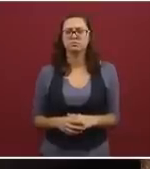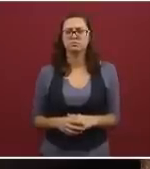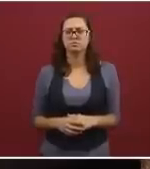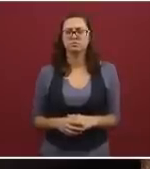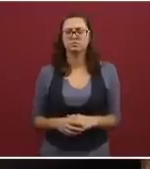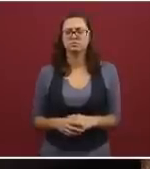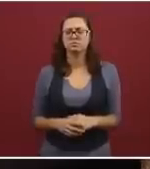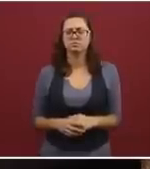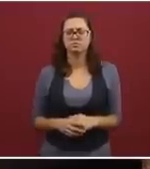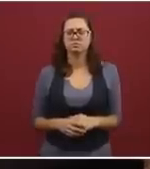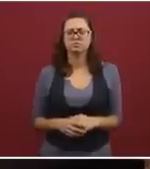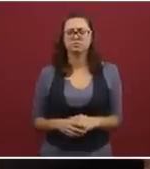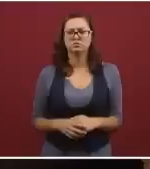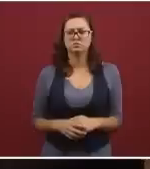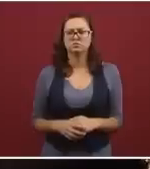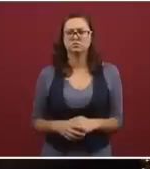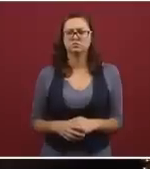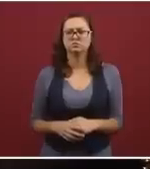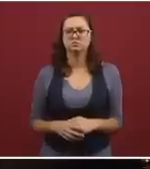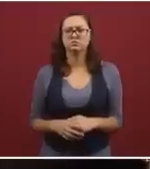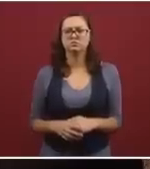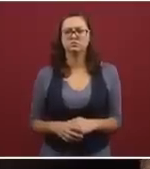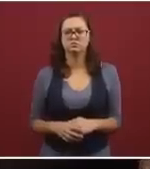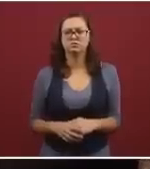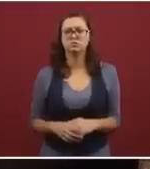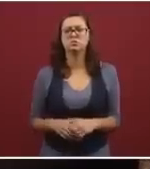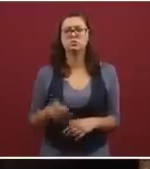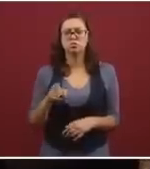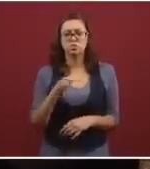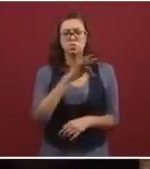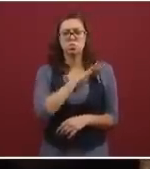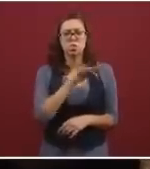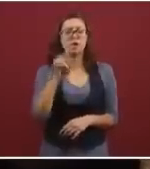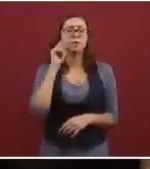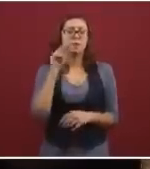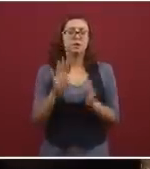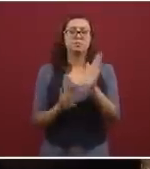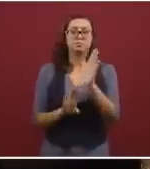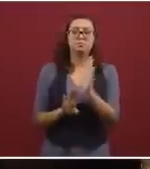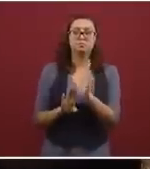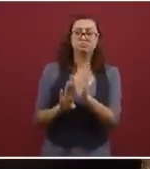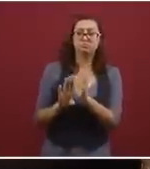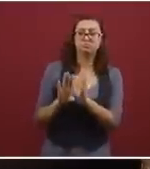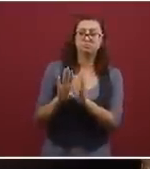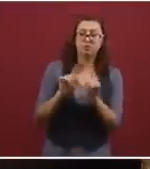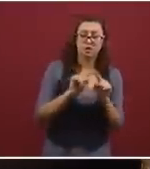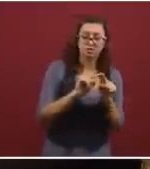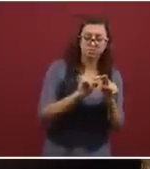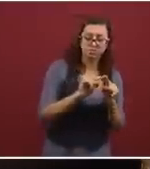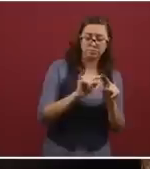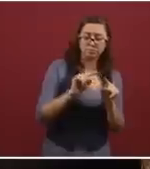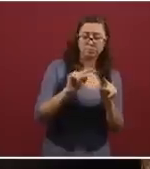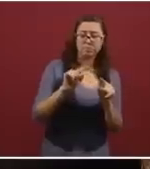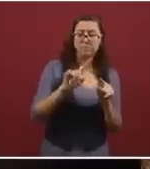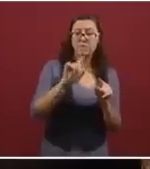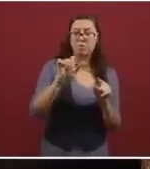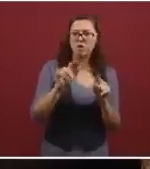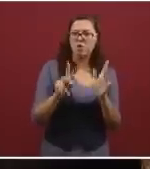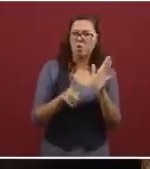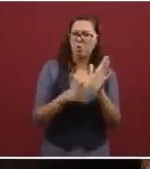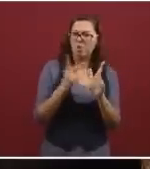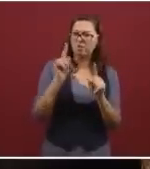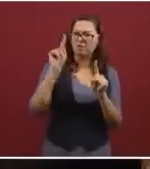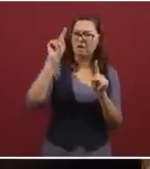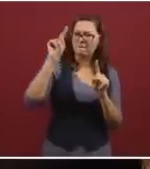aparece un ligero decremento en la producción. ¿Por qué? Bueno, porque